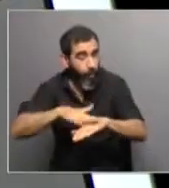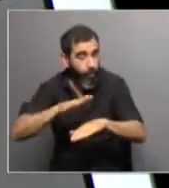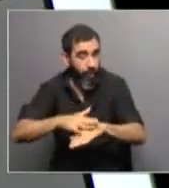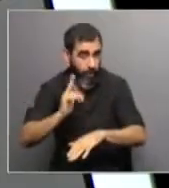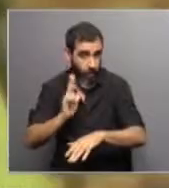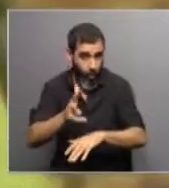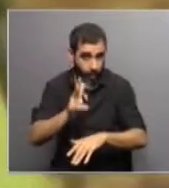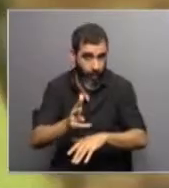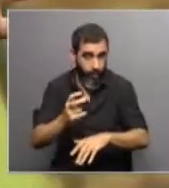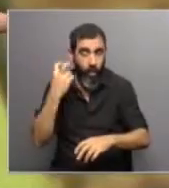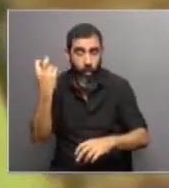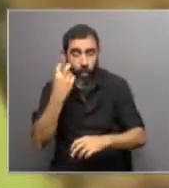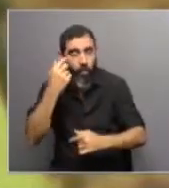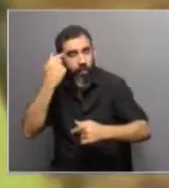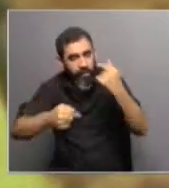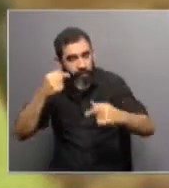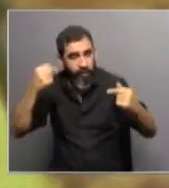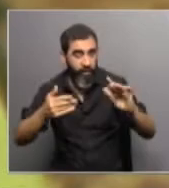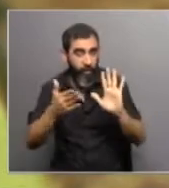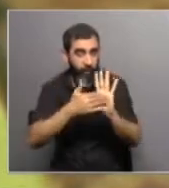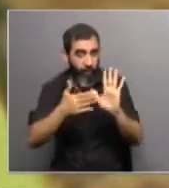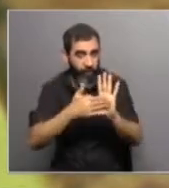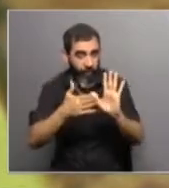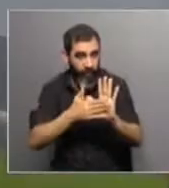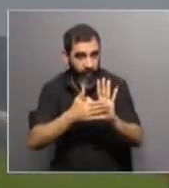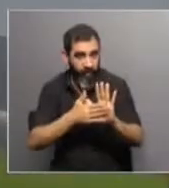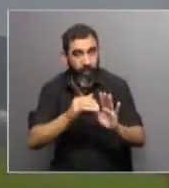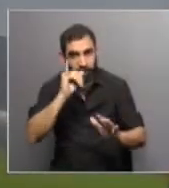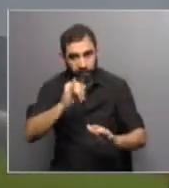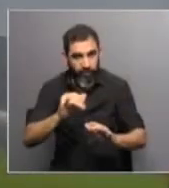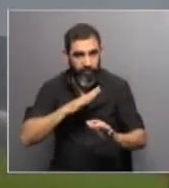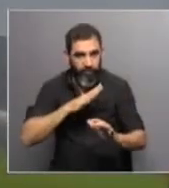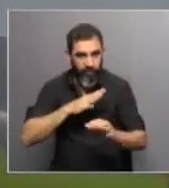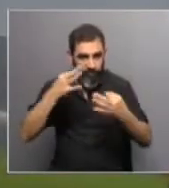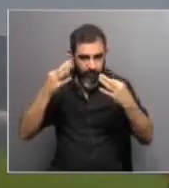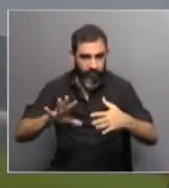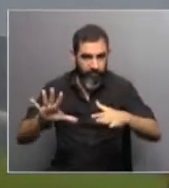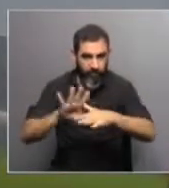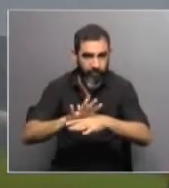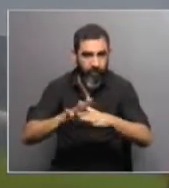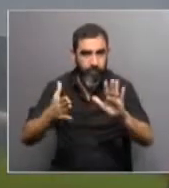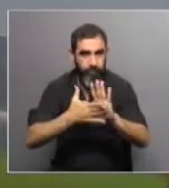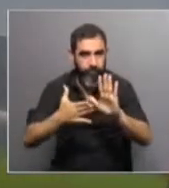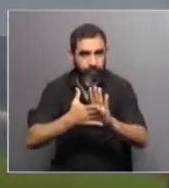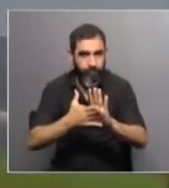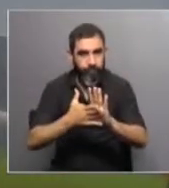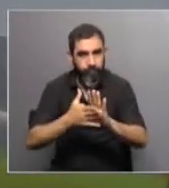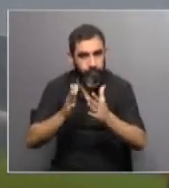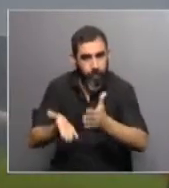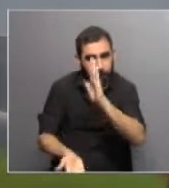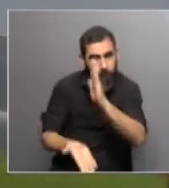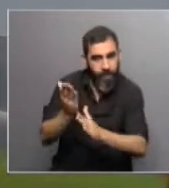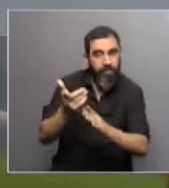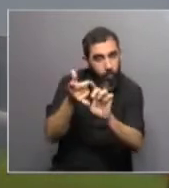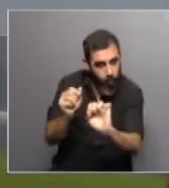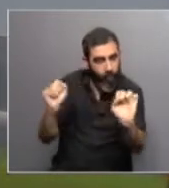Entonces buscamos múltiples líneas de evidencia y cuando las líneas de evidencia coinciden, le damos una mayor probabilidad